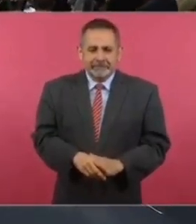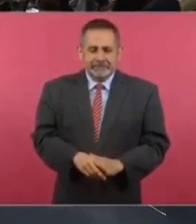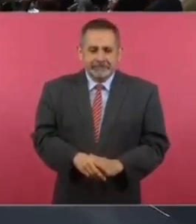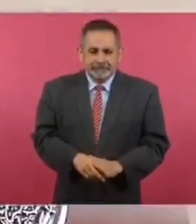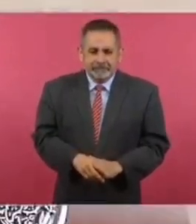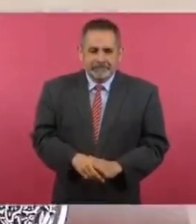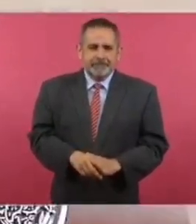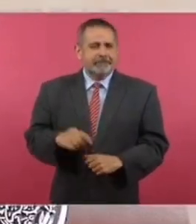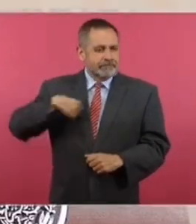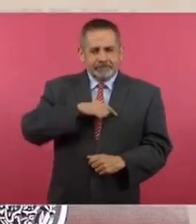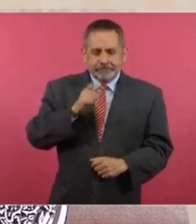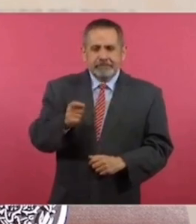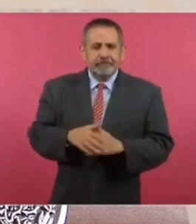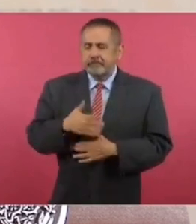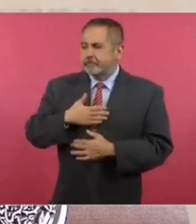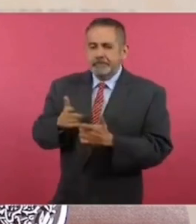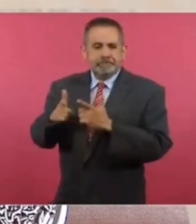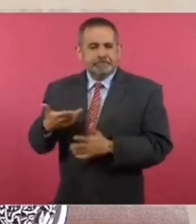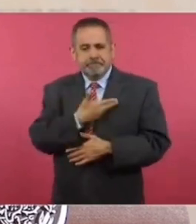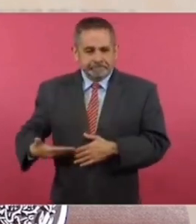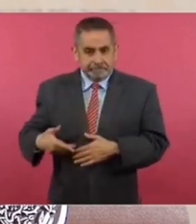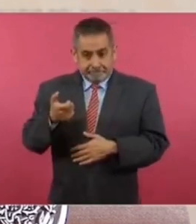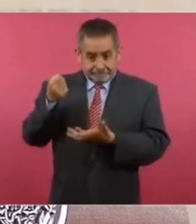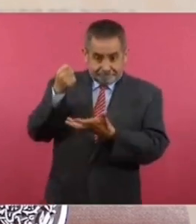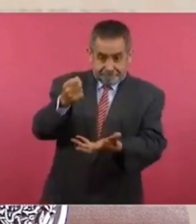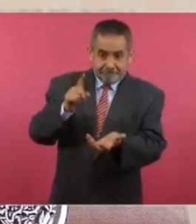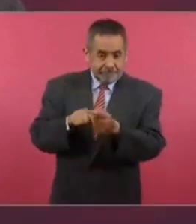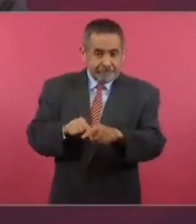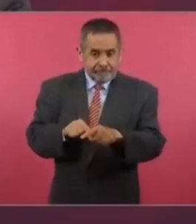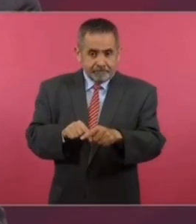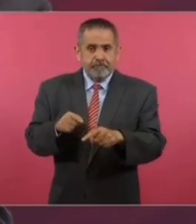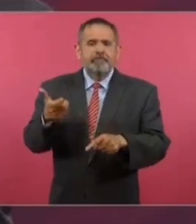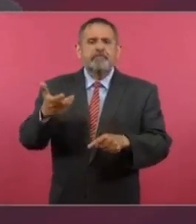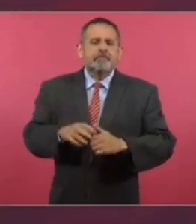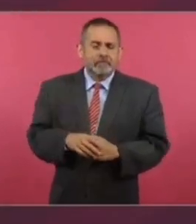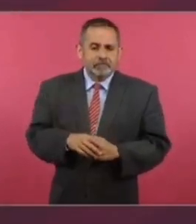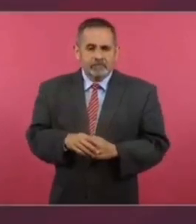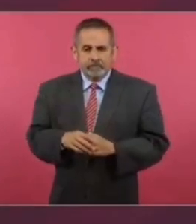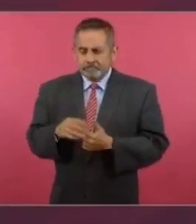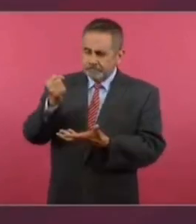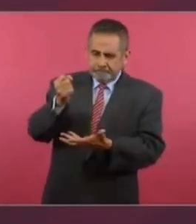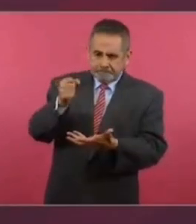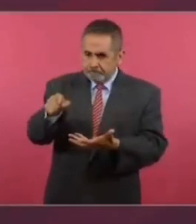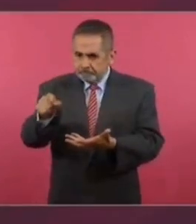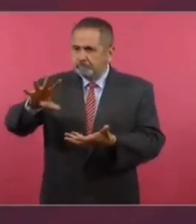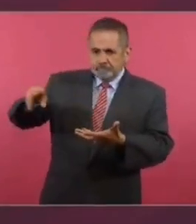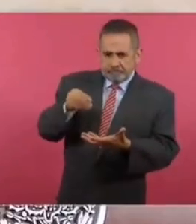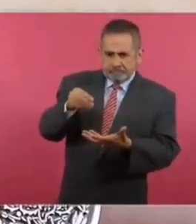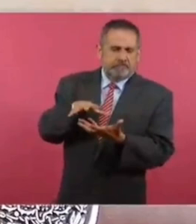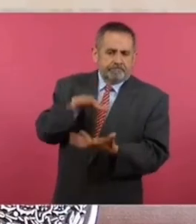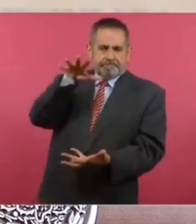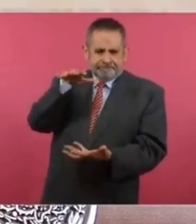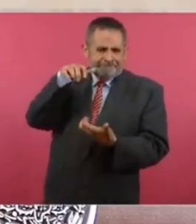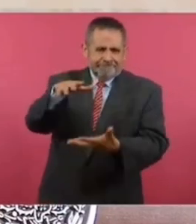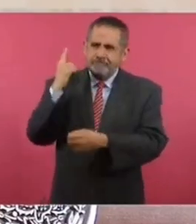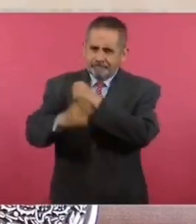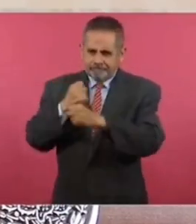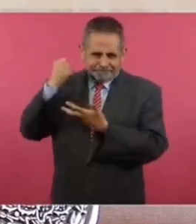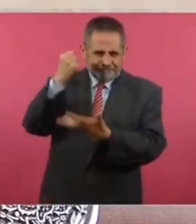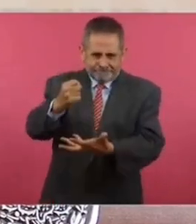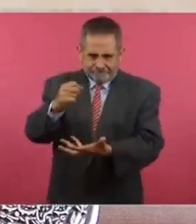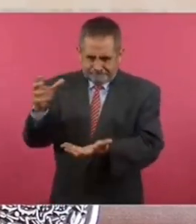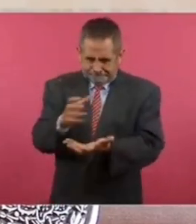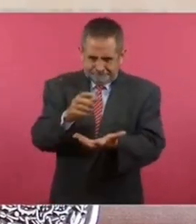nosotros en El Ejecutivo ese presupuesto lo que hacemos Es que lo integramos el presupuesto general sin